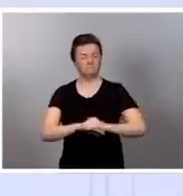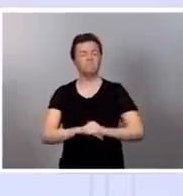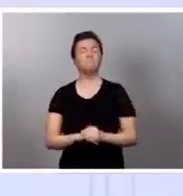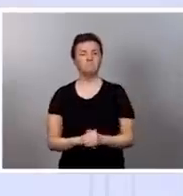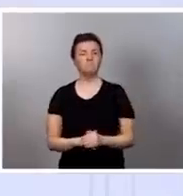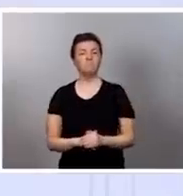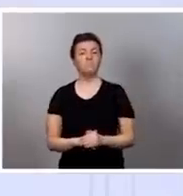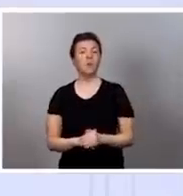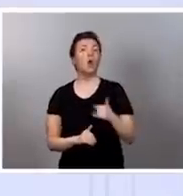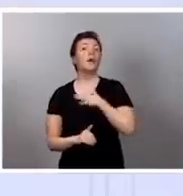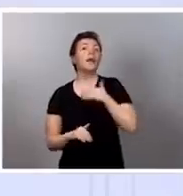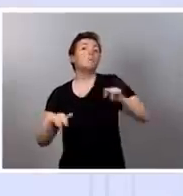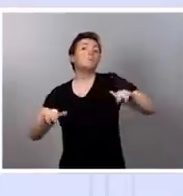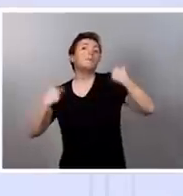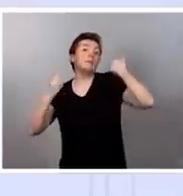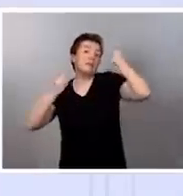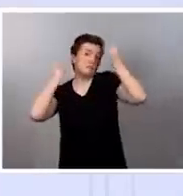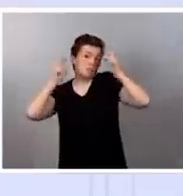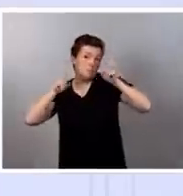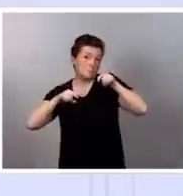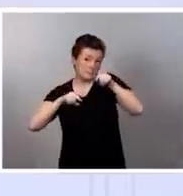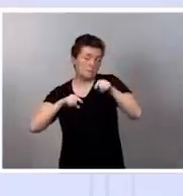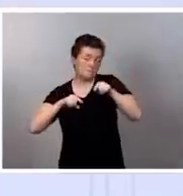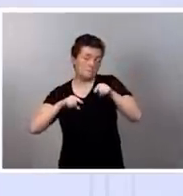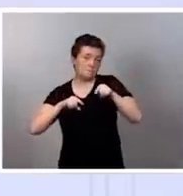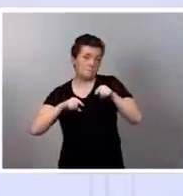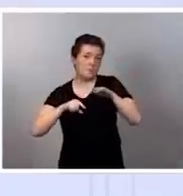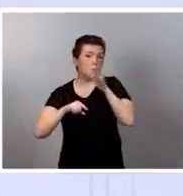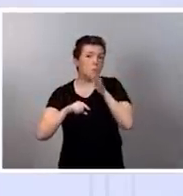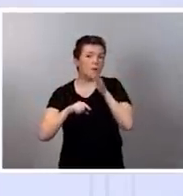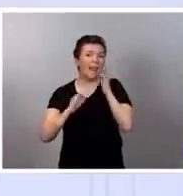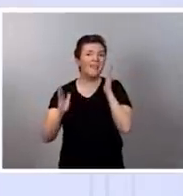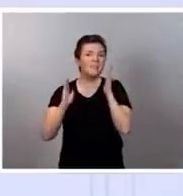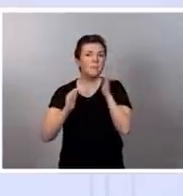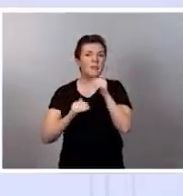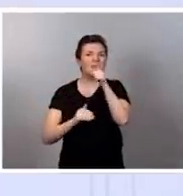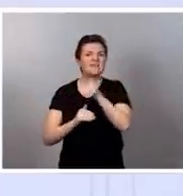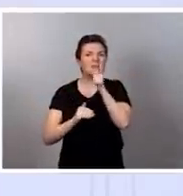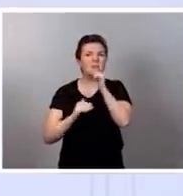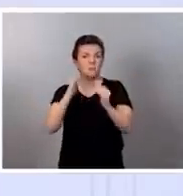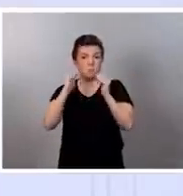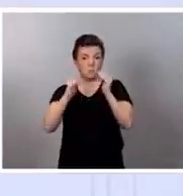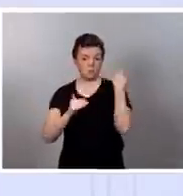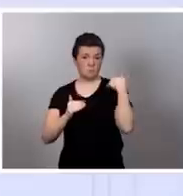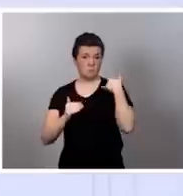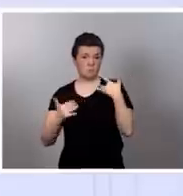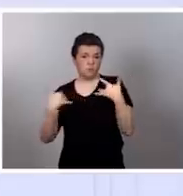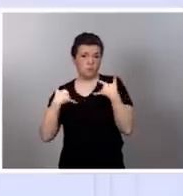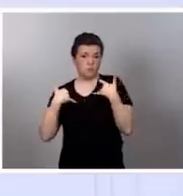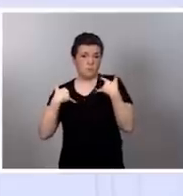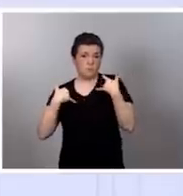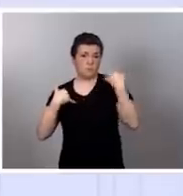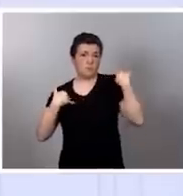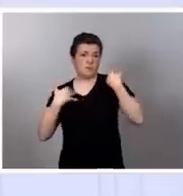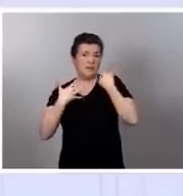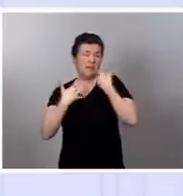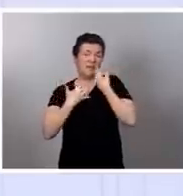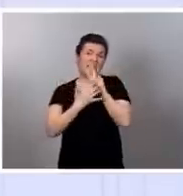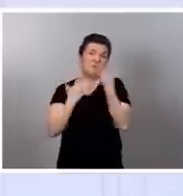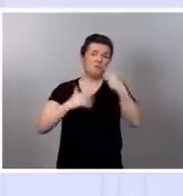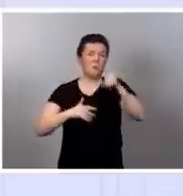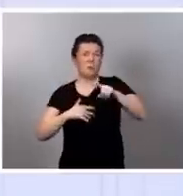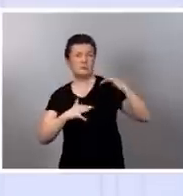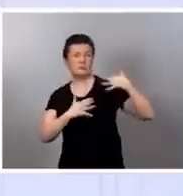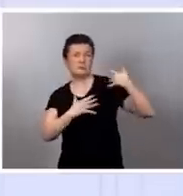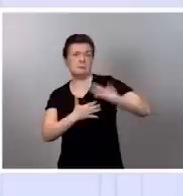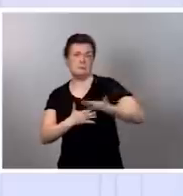reflexión en torno a ello. Porque superar la etapa de resistencia que hemos vivido durante estos últimos 18 meses, largos y